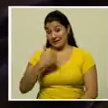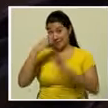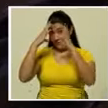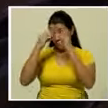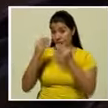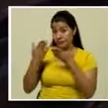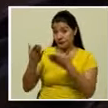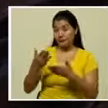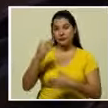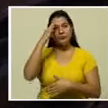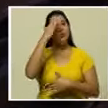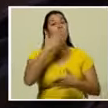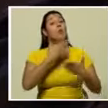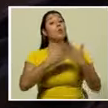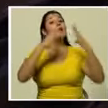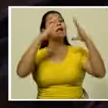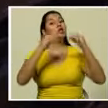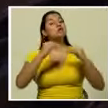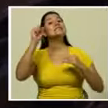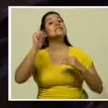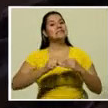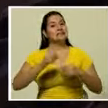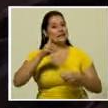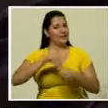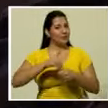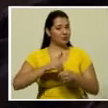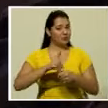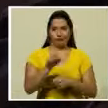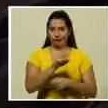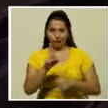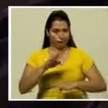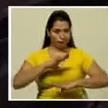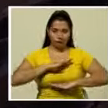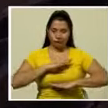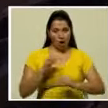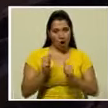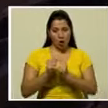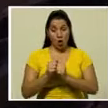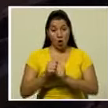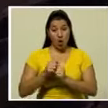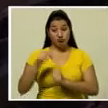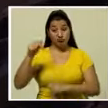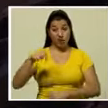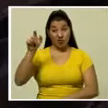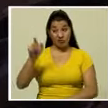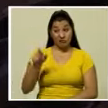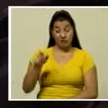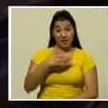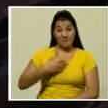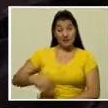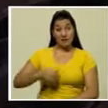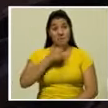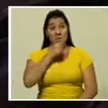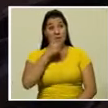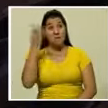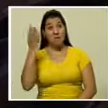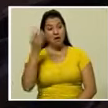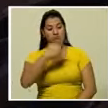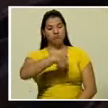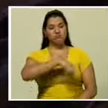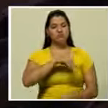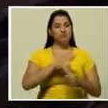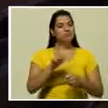Hola, ¿qué tal? Muy buenas noches. Así es, los diputados no quedaron conformes con la presentación de este discurso del presidente de la República,